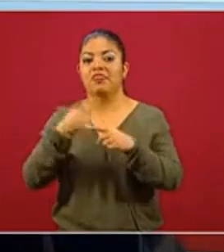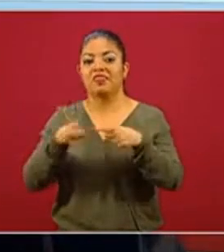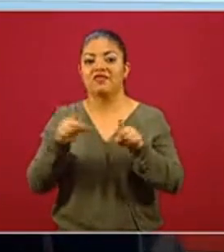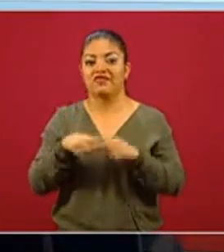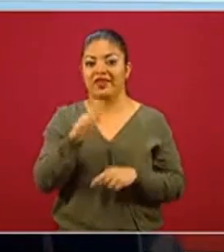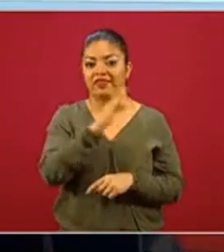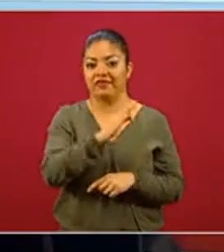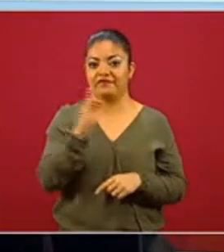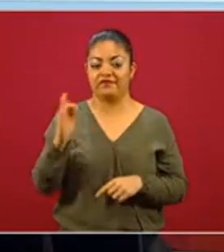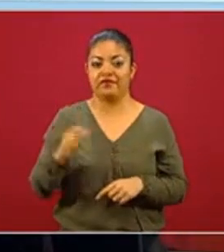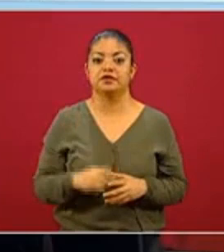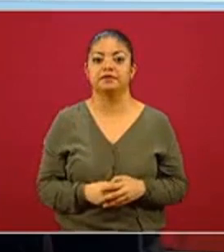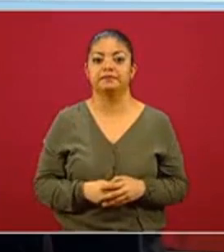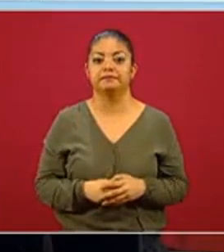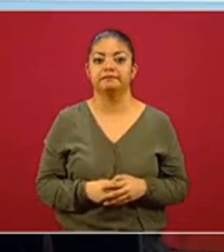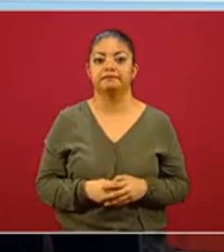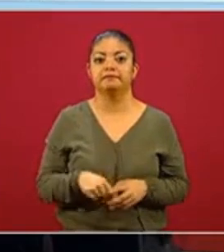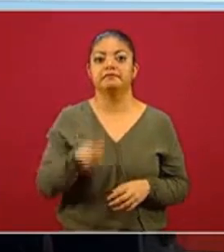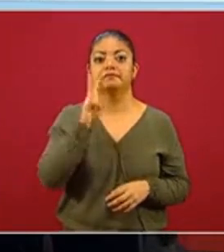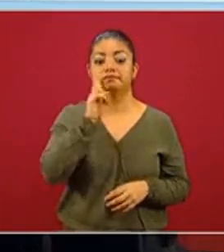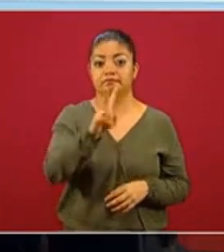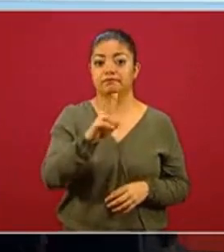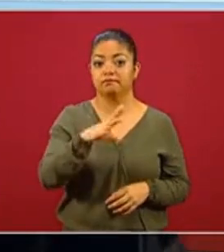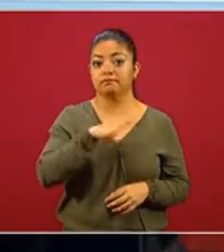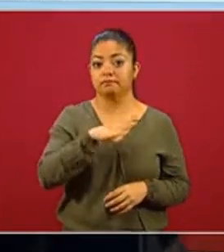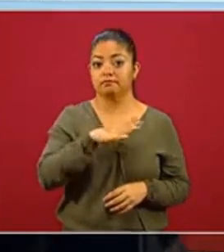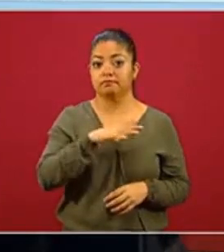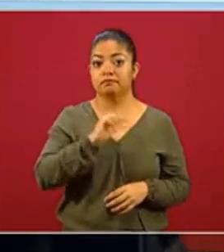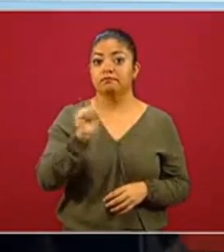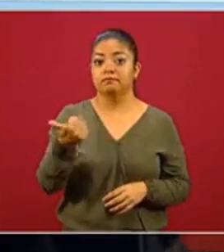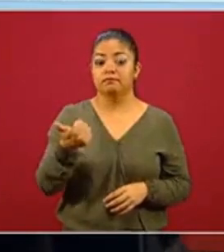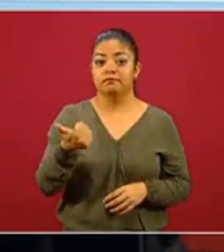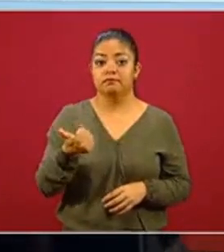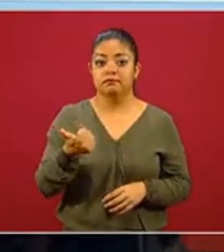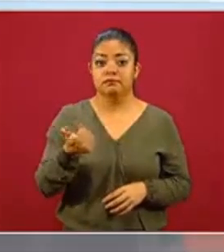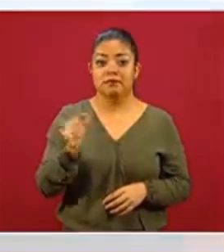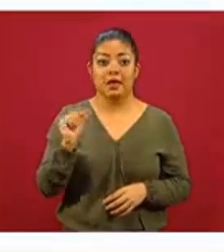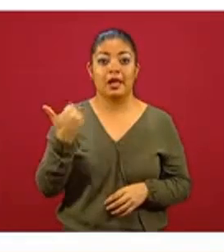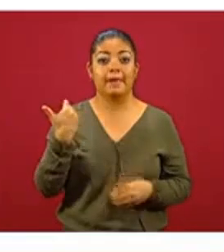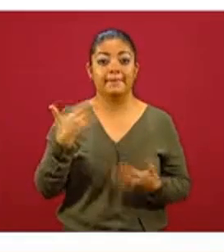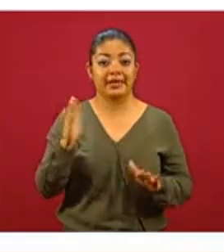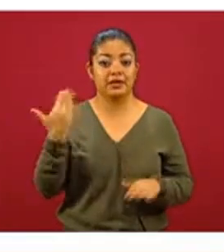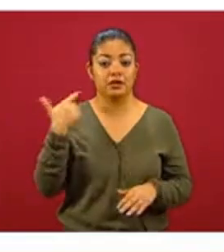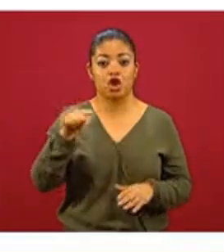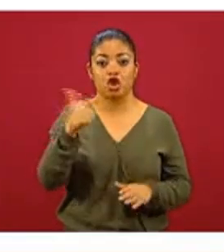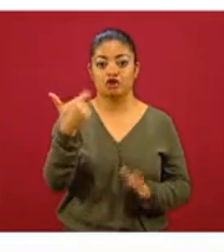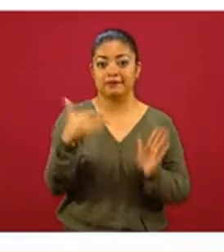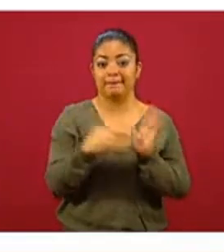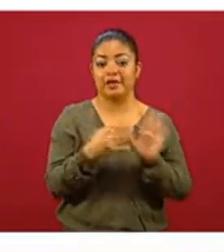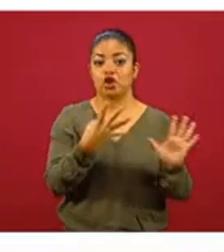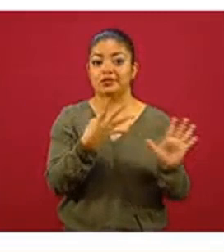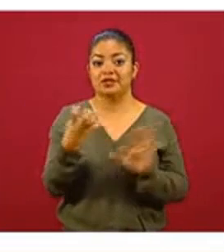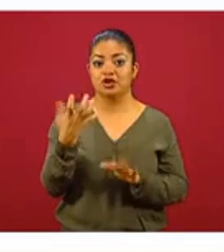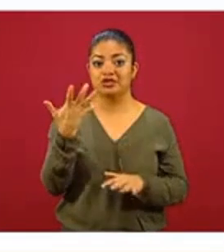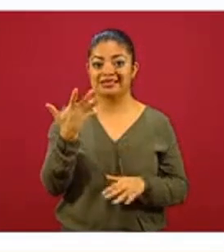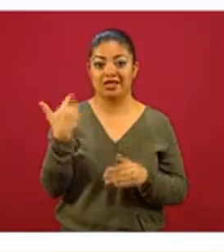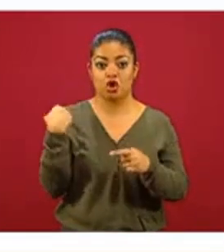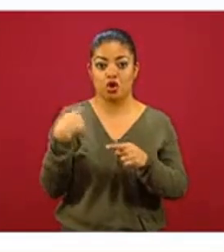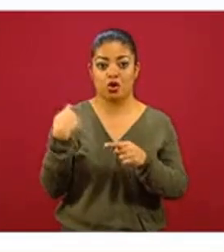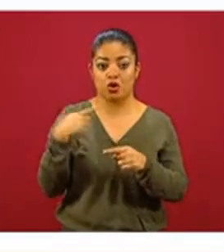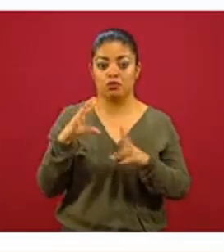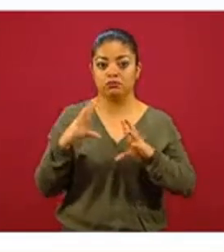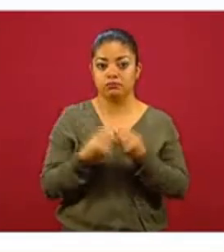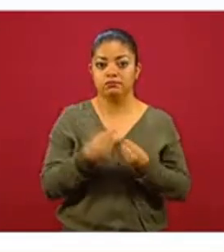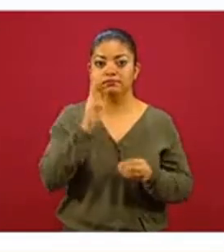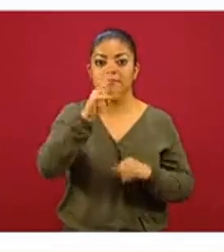por favor, nos muestra la incidencia. Los casos recientes, 12.905, y la distribución se ve